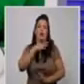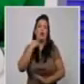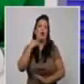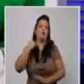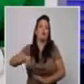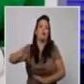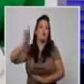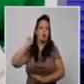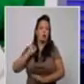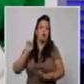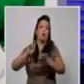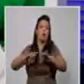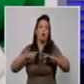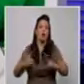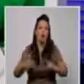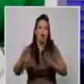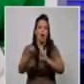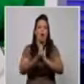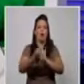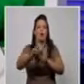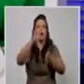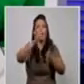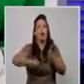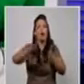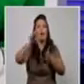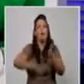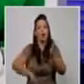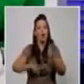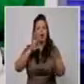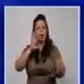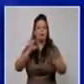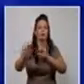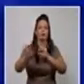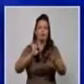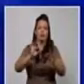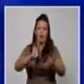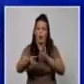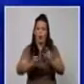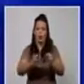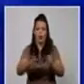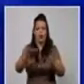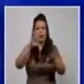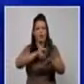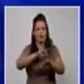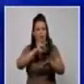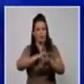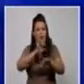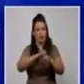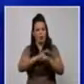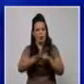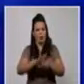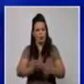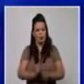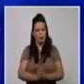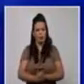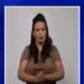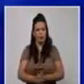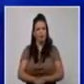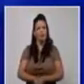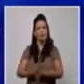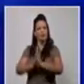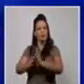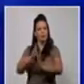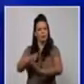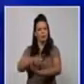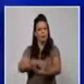el plan para la prevención y control de esta enfermedad. Nosotros, doctor, ante la ronda de preguntas, minutos